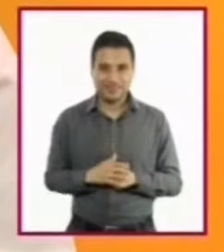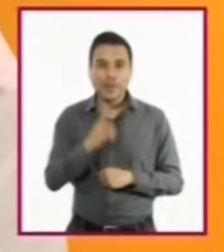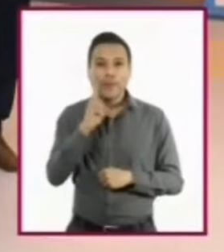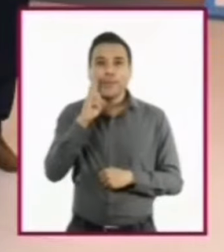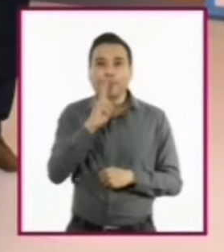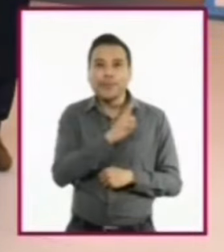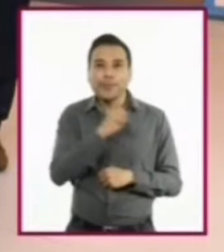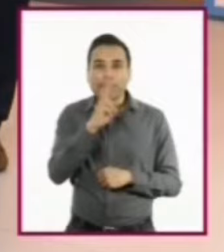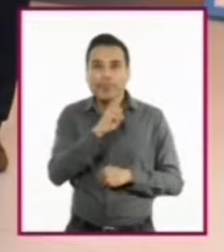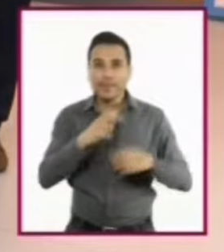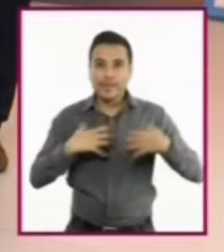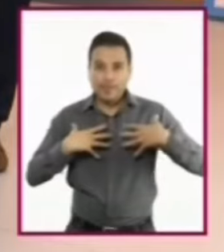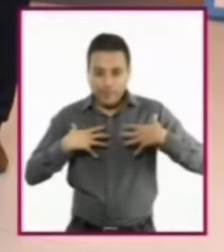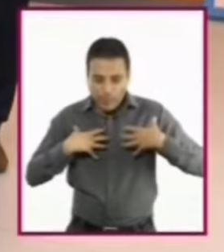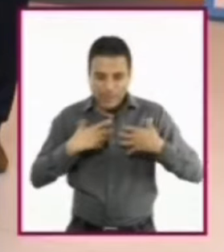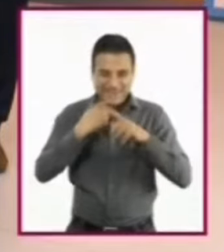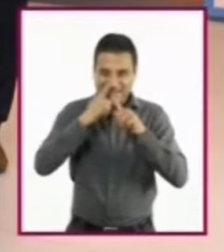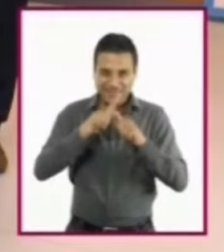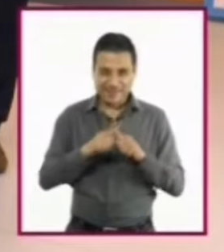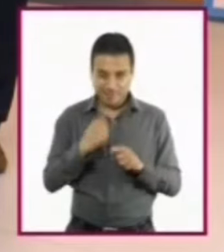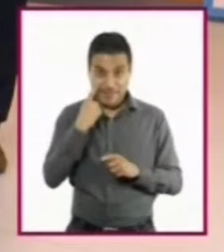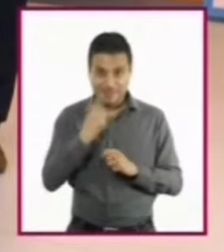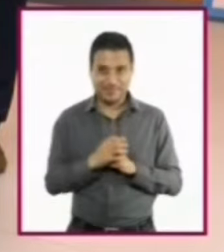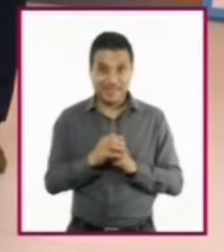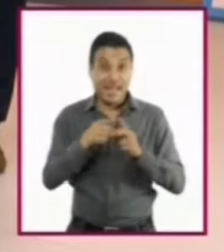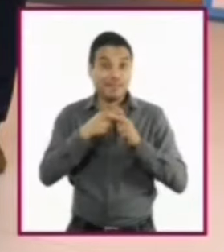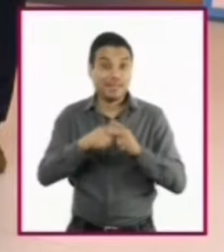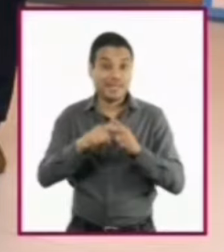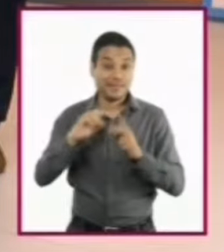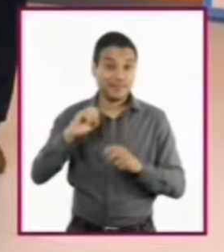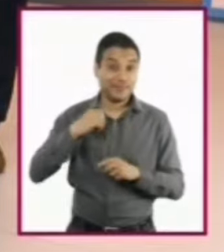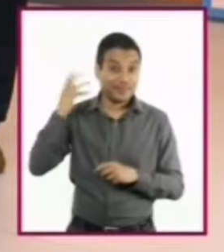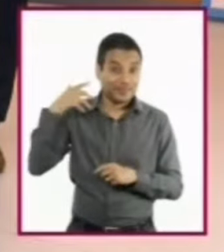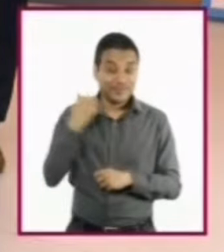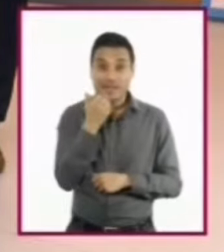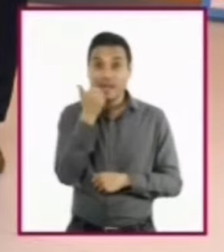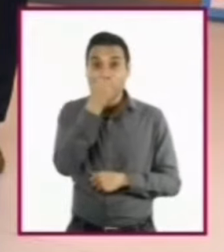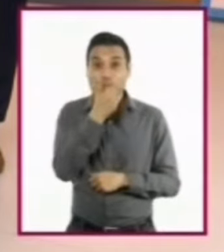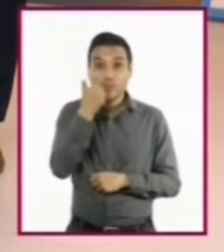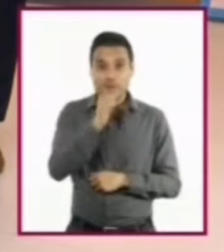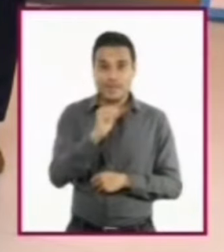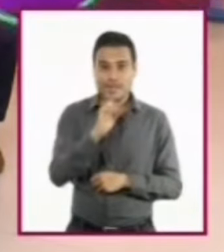respiratorio. Vayamos con la primera exposición a cargo del alumno Emanuel.